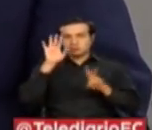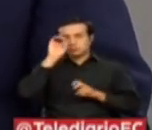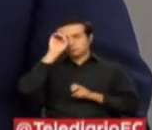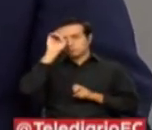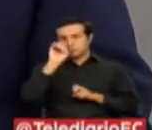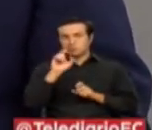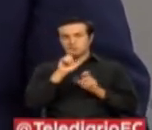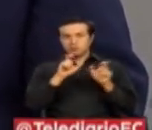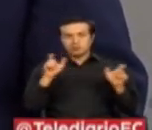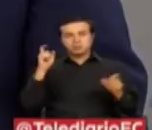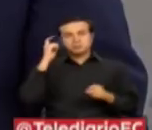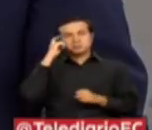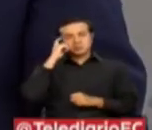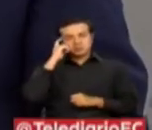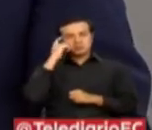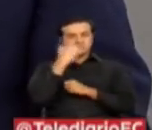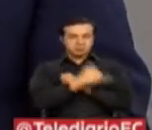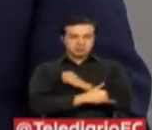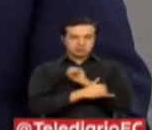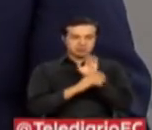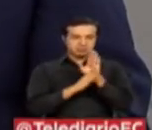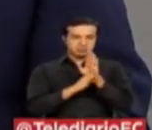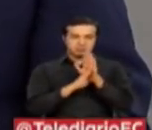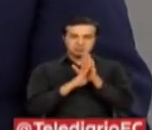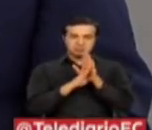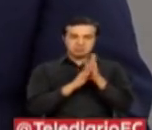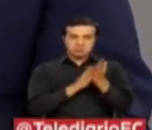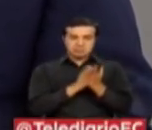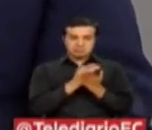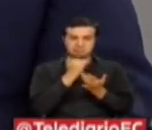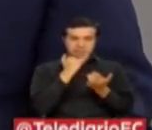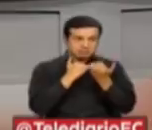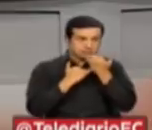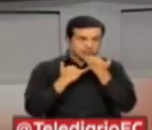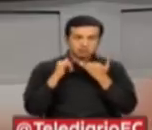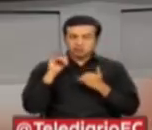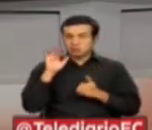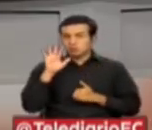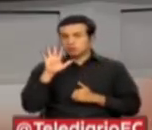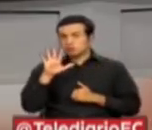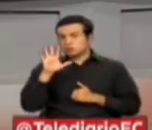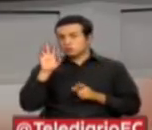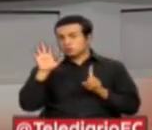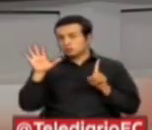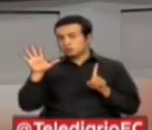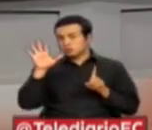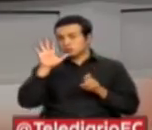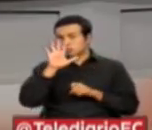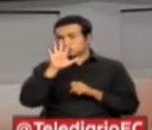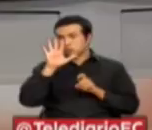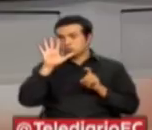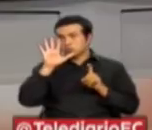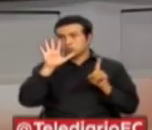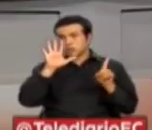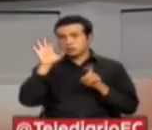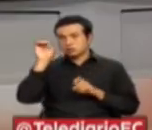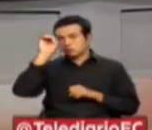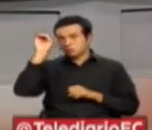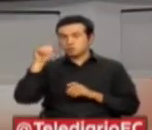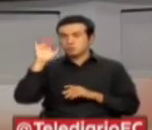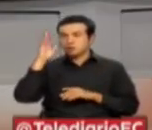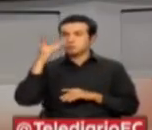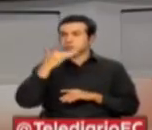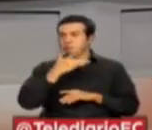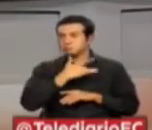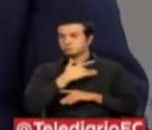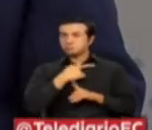77% cree que el país va por el camino equivocado. Sin embargo, cerca del 60% califica de buena o